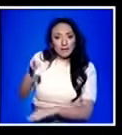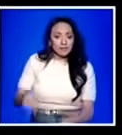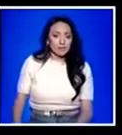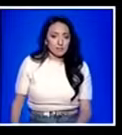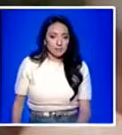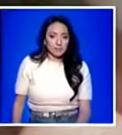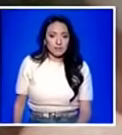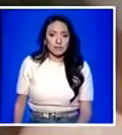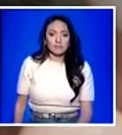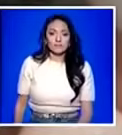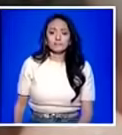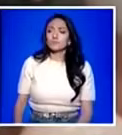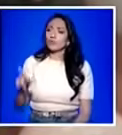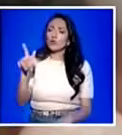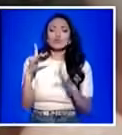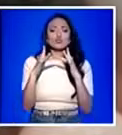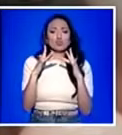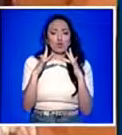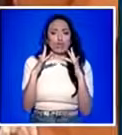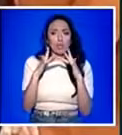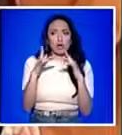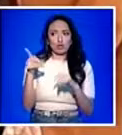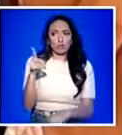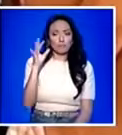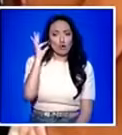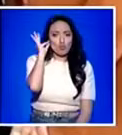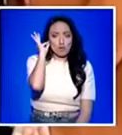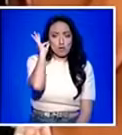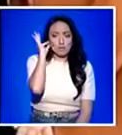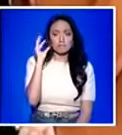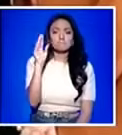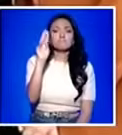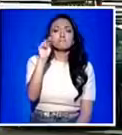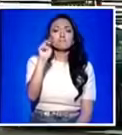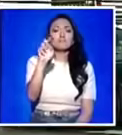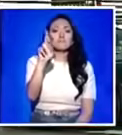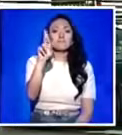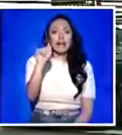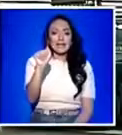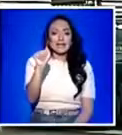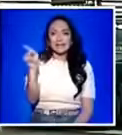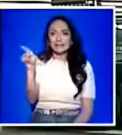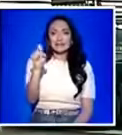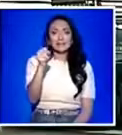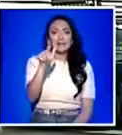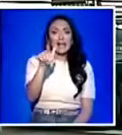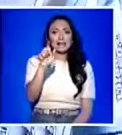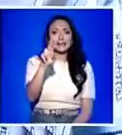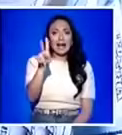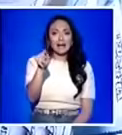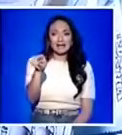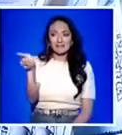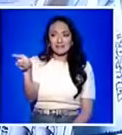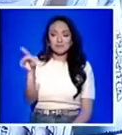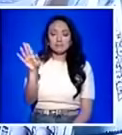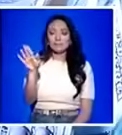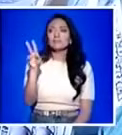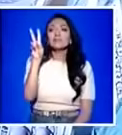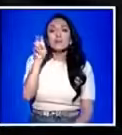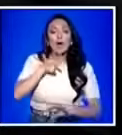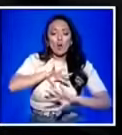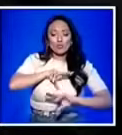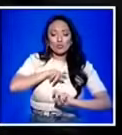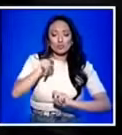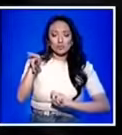Entre los contactos de Mayra Salazar, la ex asesora de la presidenta de la Corte de Justicia del Guayas, procesada por el caso